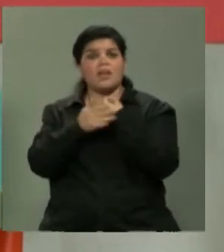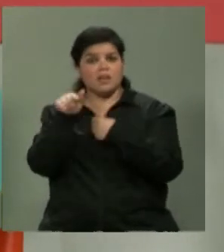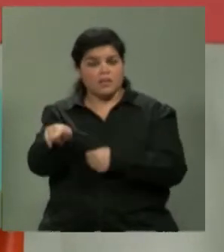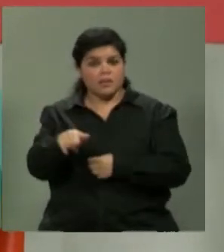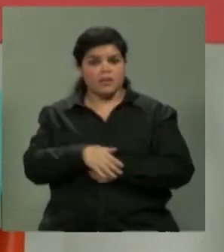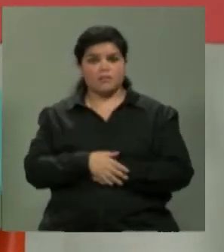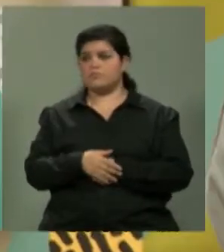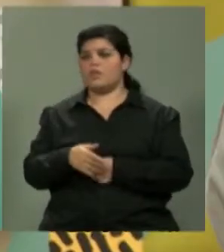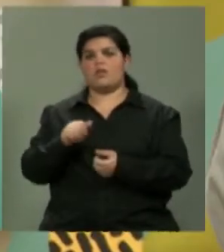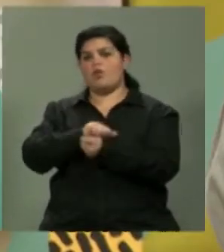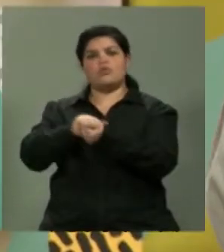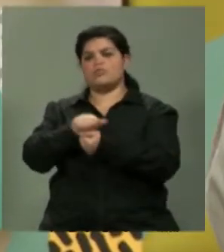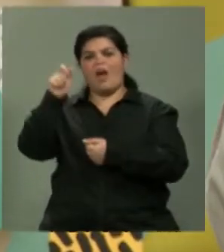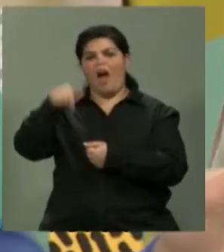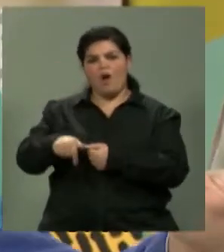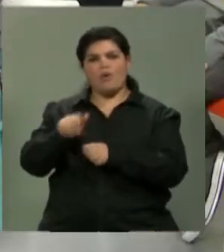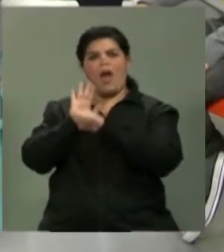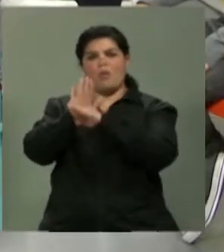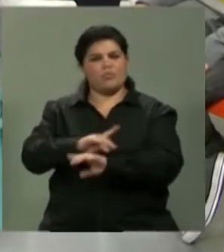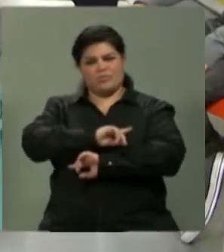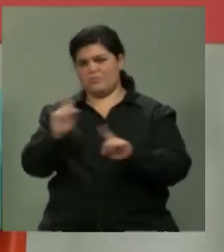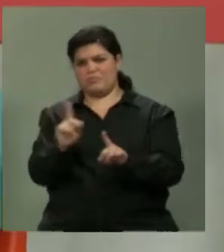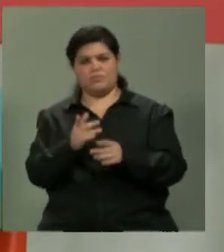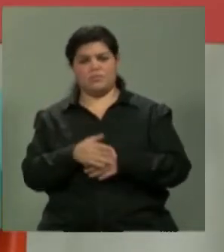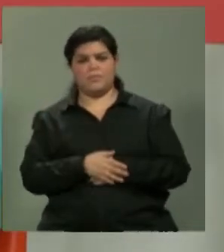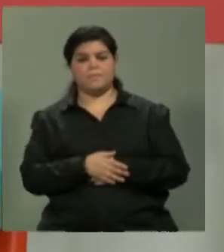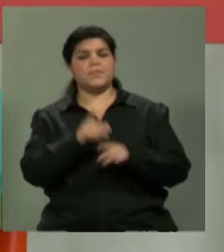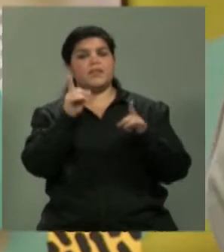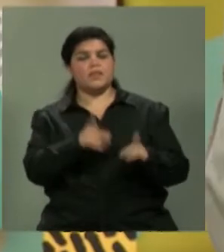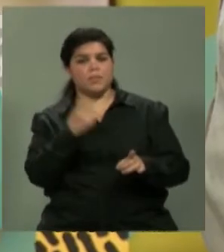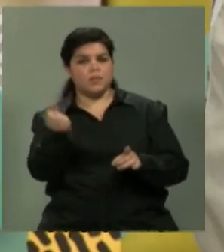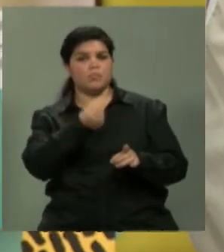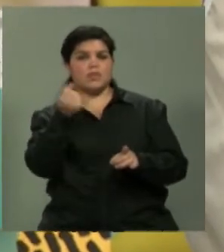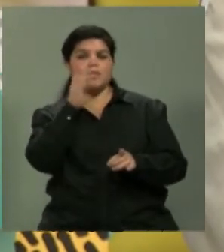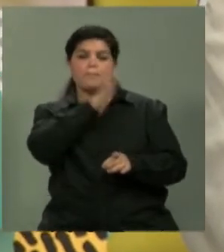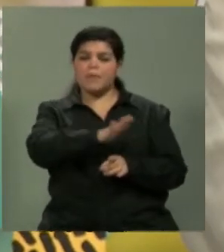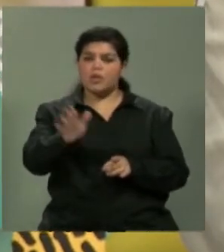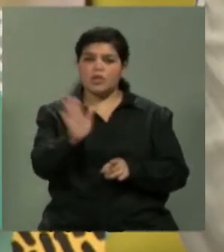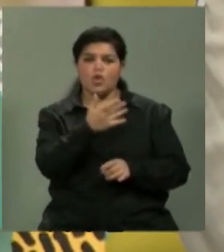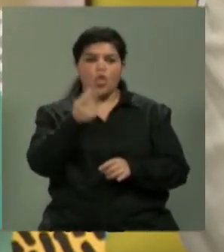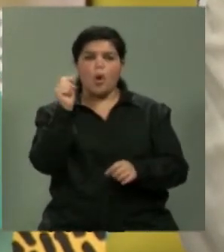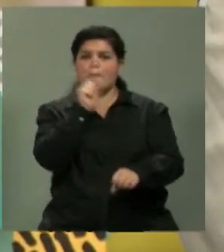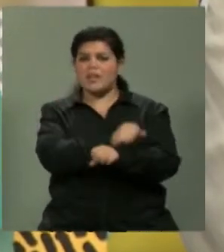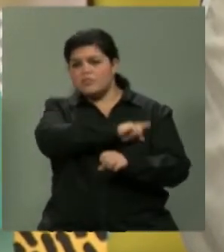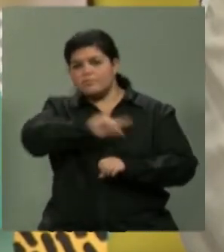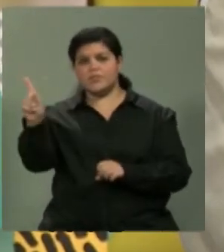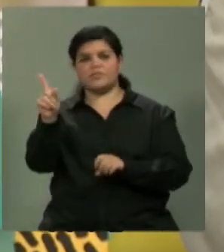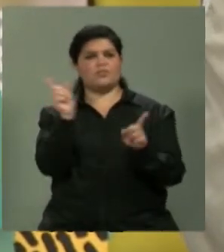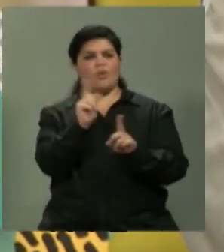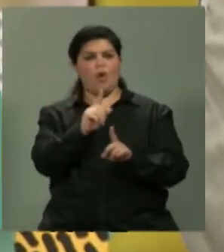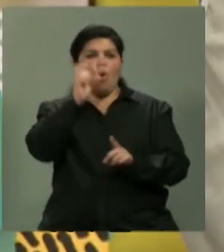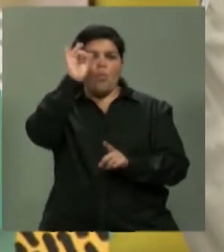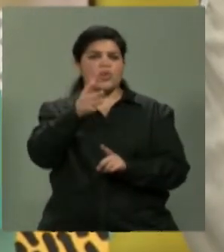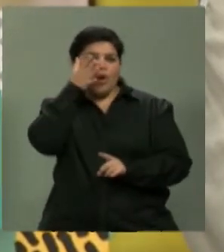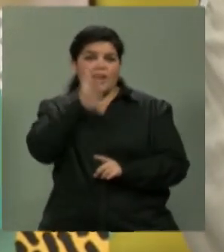votación, del anterior. vean la última votación en la No, Comisión por de favor. Debida. Y después no es cierto que a los menores quieran meterlos a todos presos, son los delitos muy graves. Y no coincido